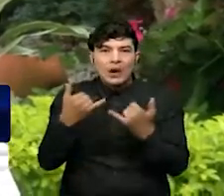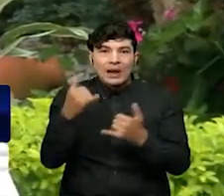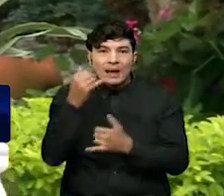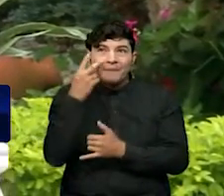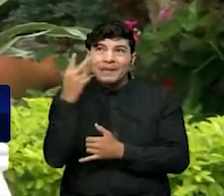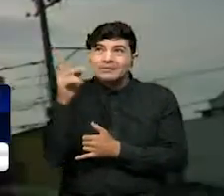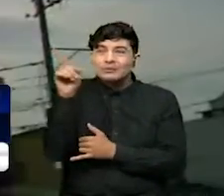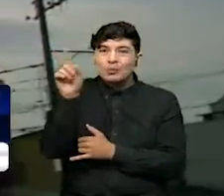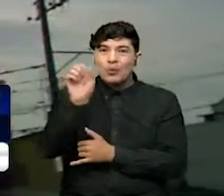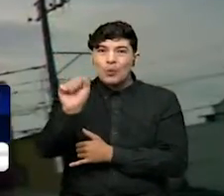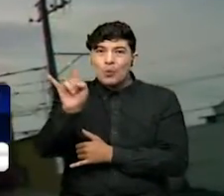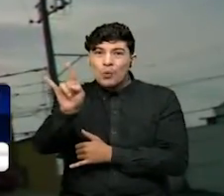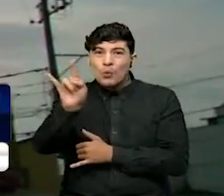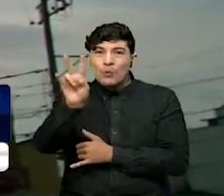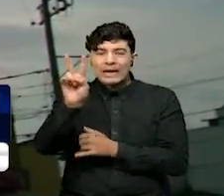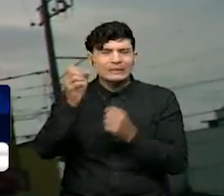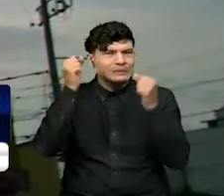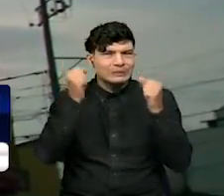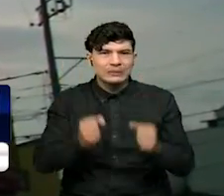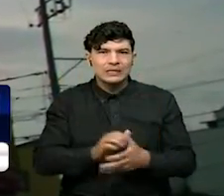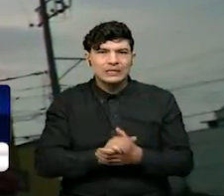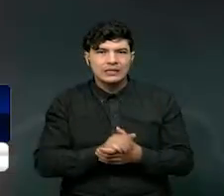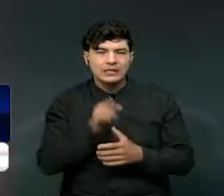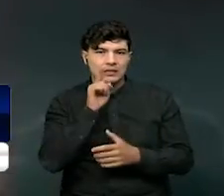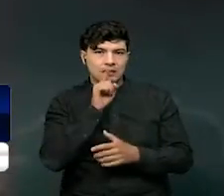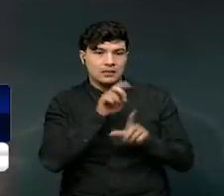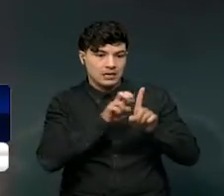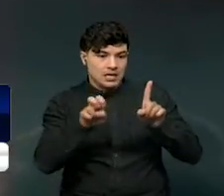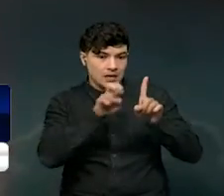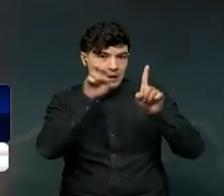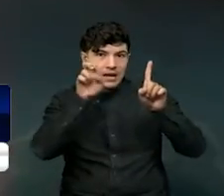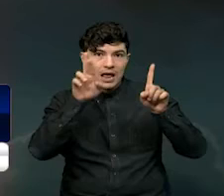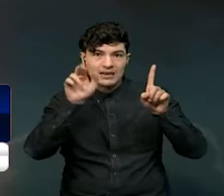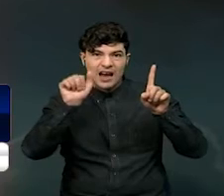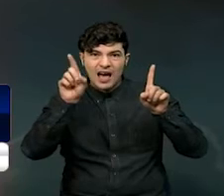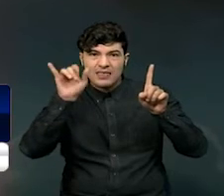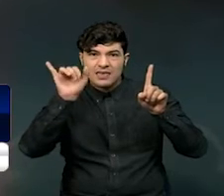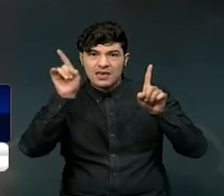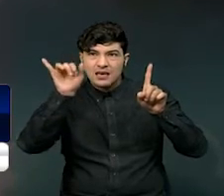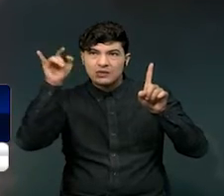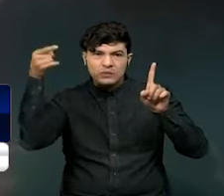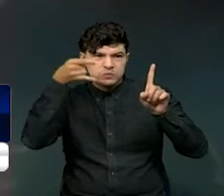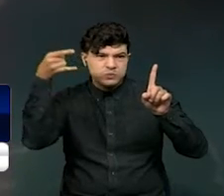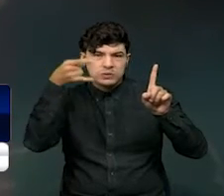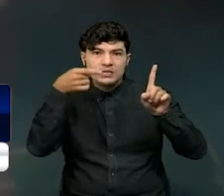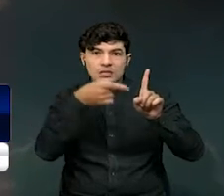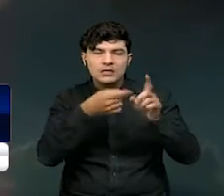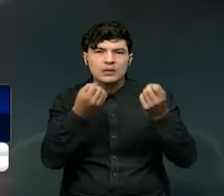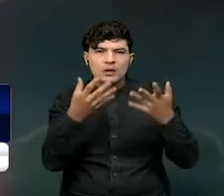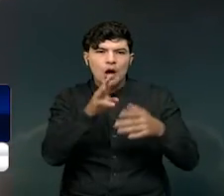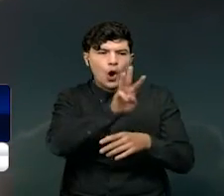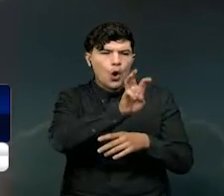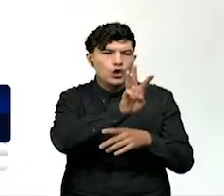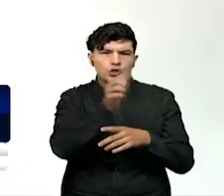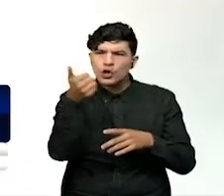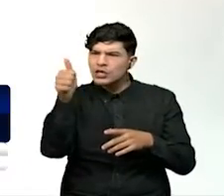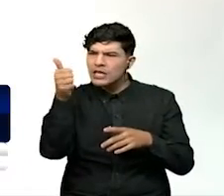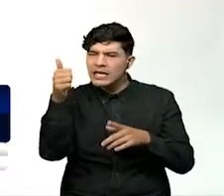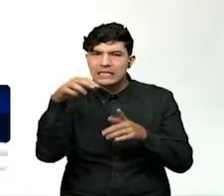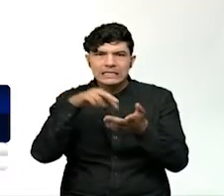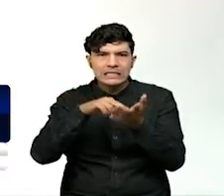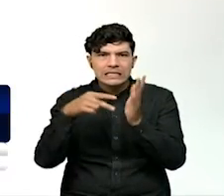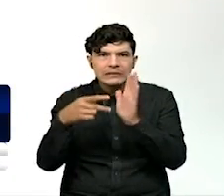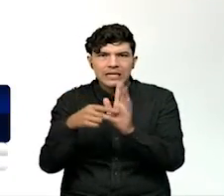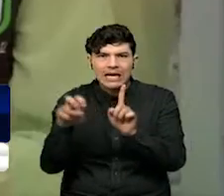bastante alta según el informe los niveles de radiación están entre el 8 y 10 que significa riesgo para la vida humana